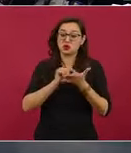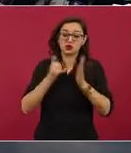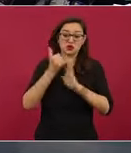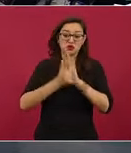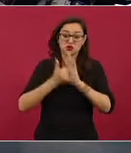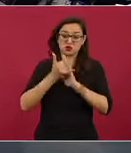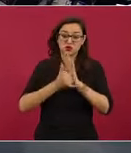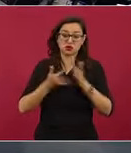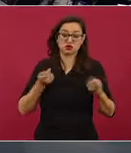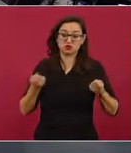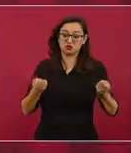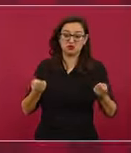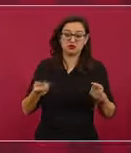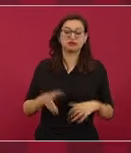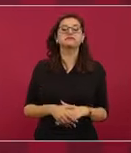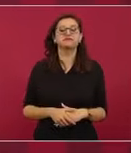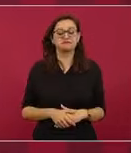Cada vez